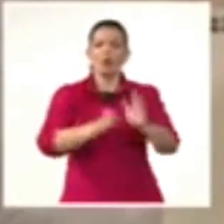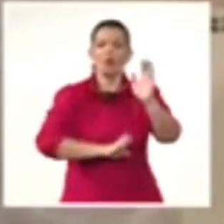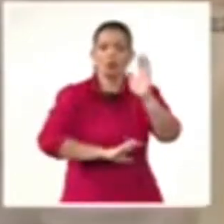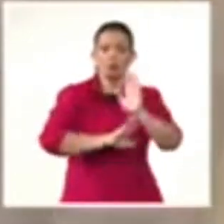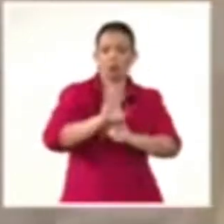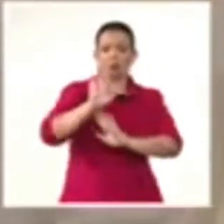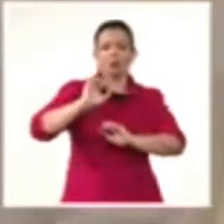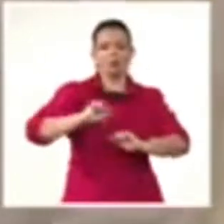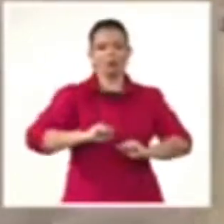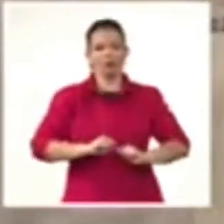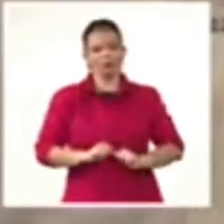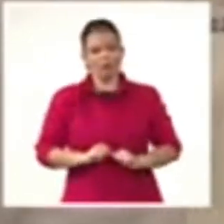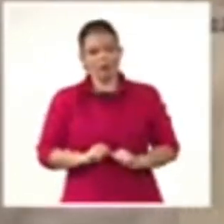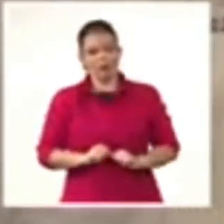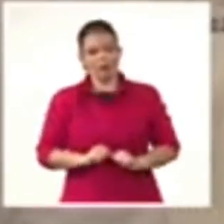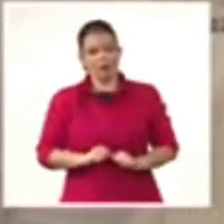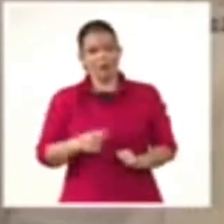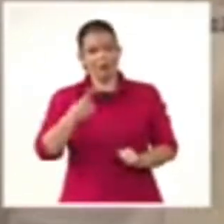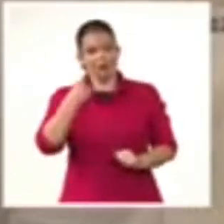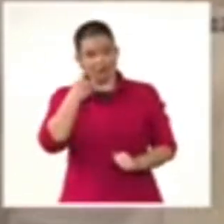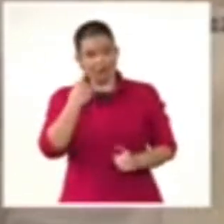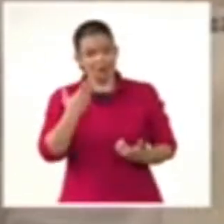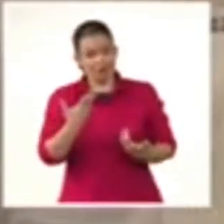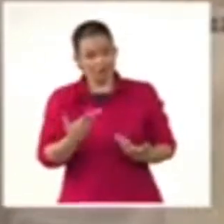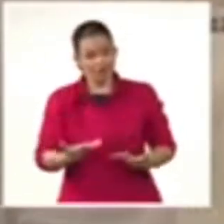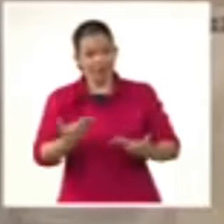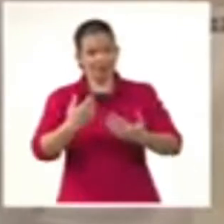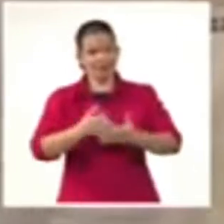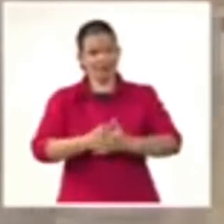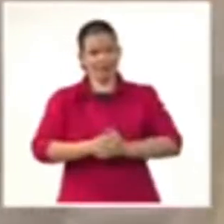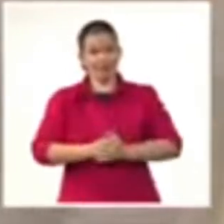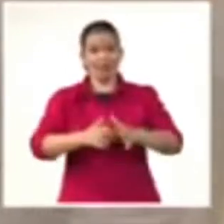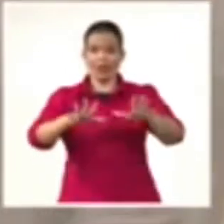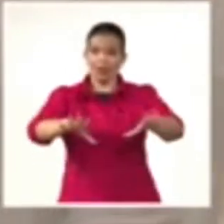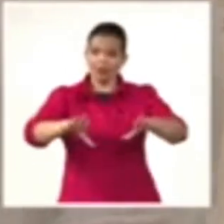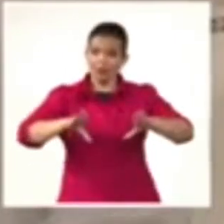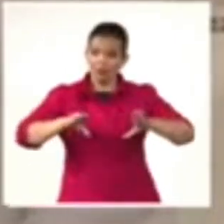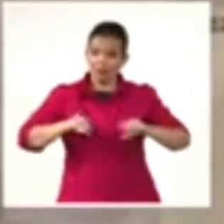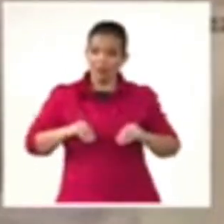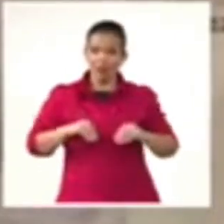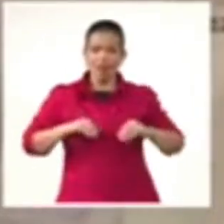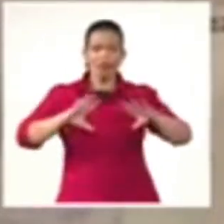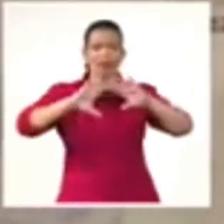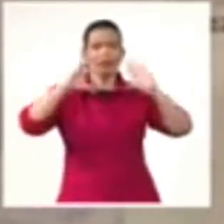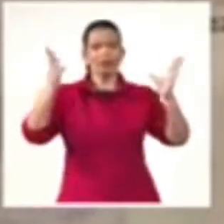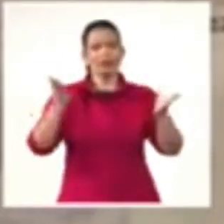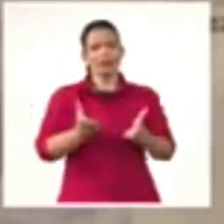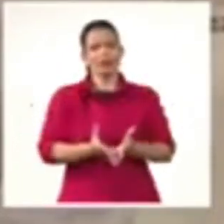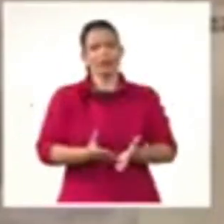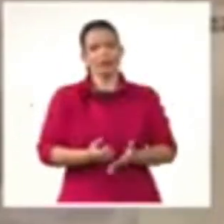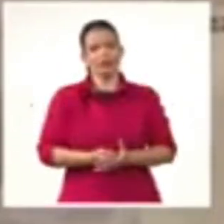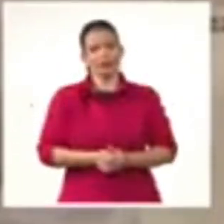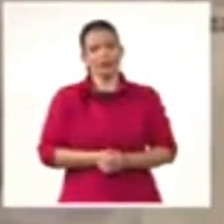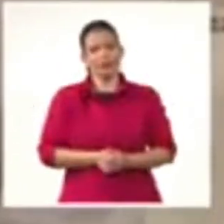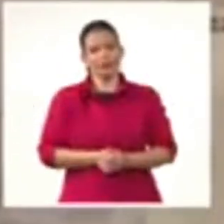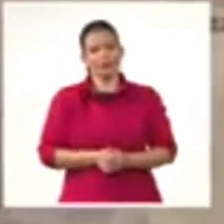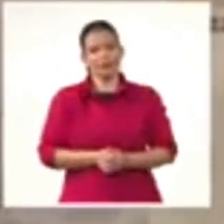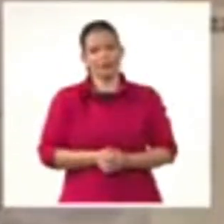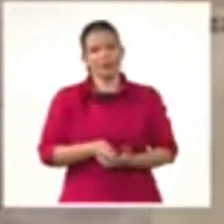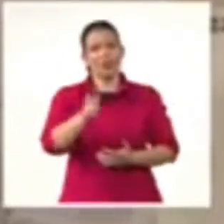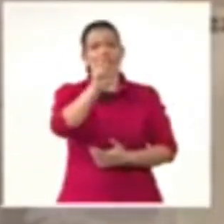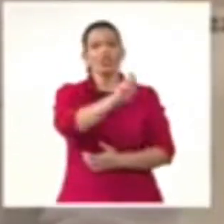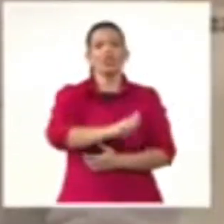la democracia tan proclamada como violada sea reconocida en toda su diversidad. El